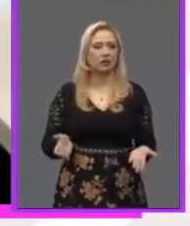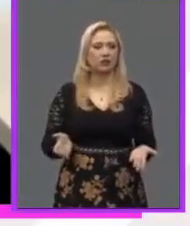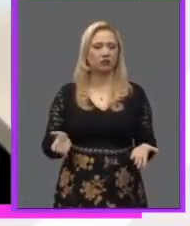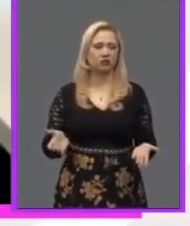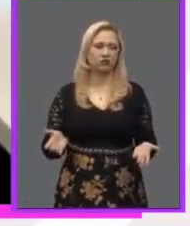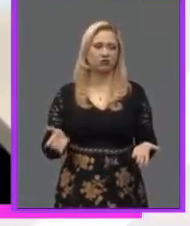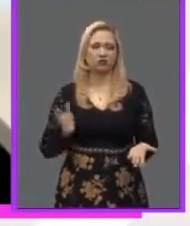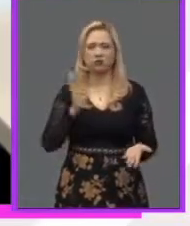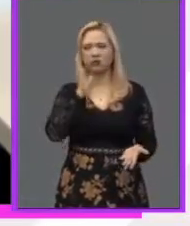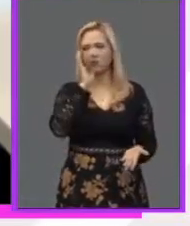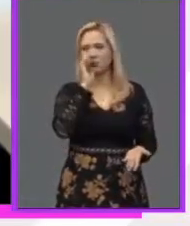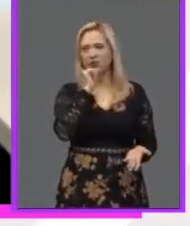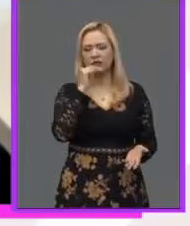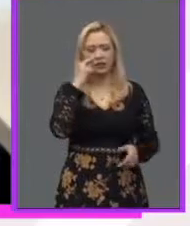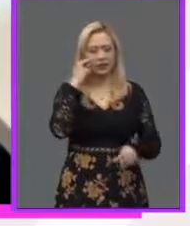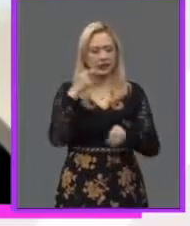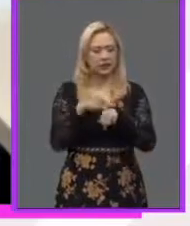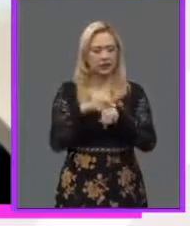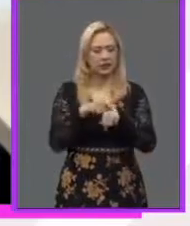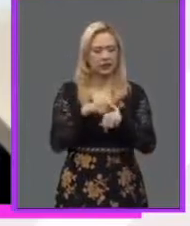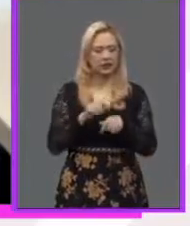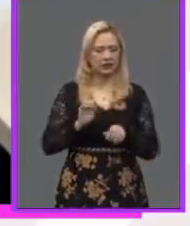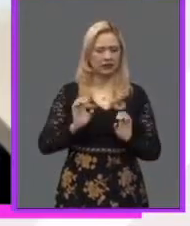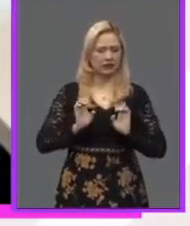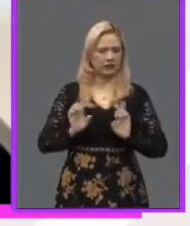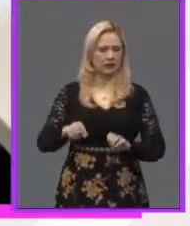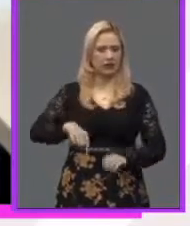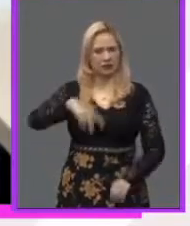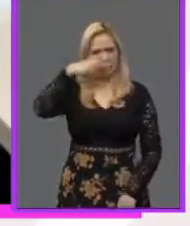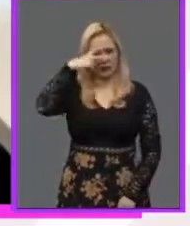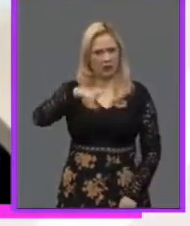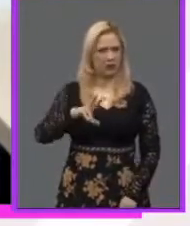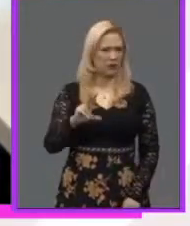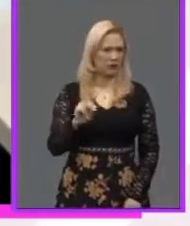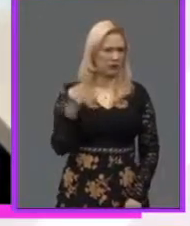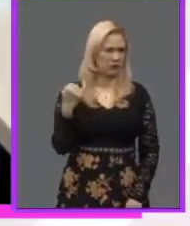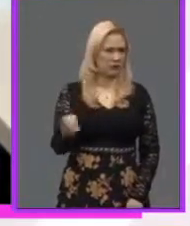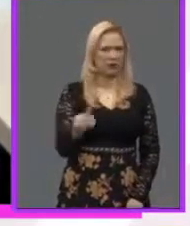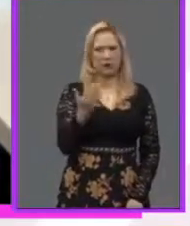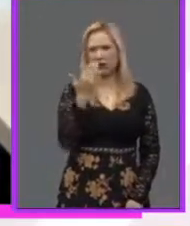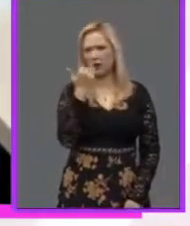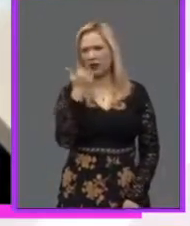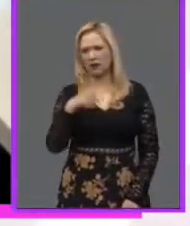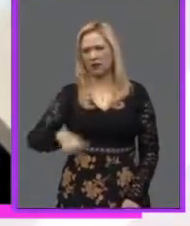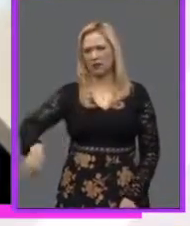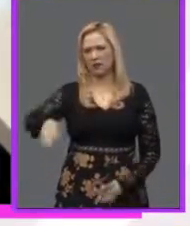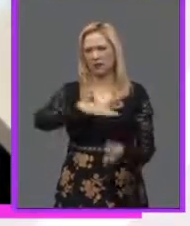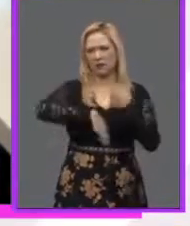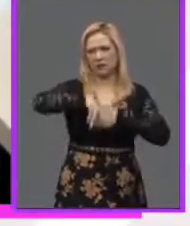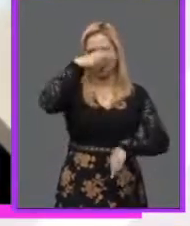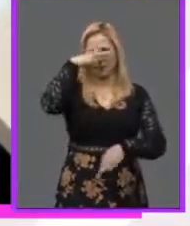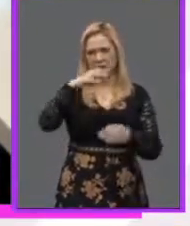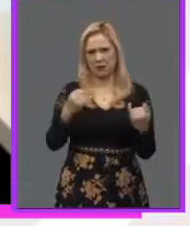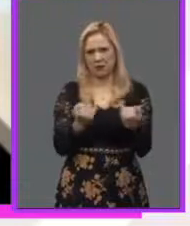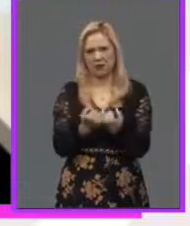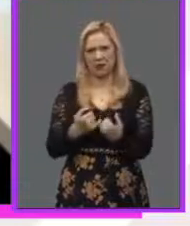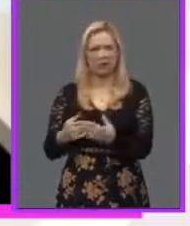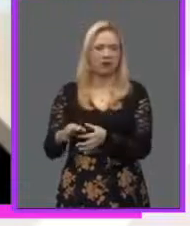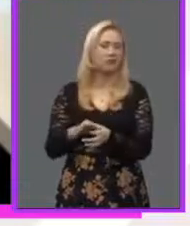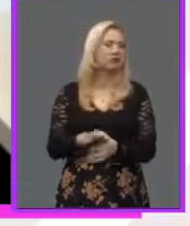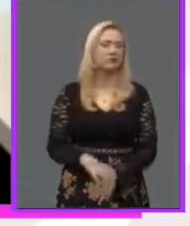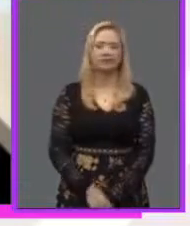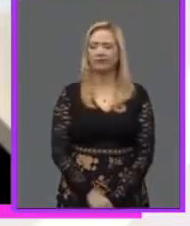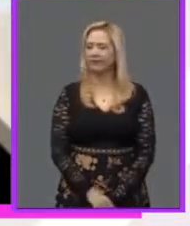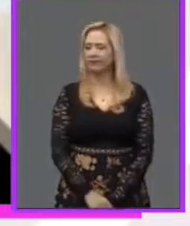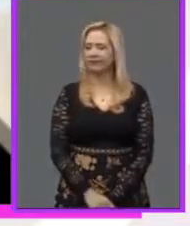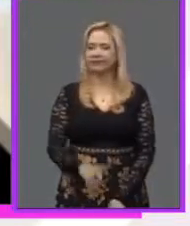no puede tener un componente de racismo, sobre todo en un contexto como el mexicano, ¿no? Porque pues además si hablamos de vivienda y racismo, pues